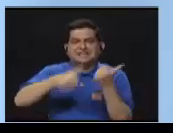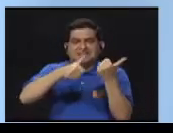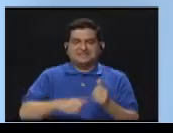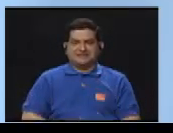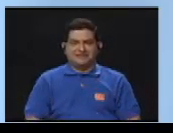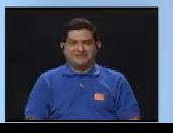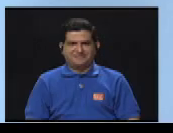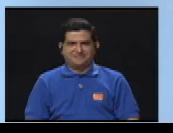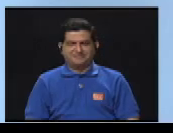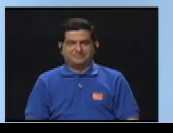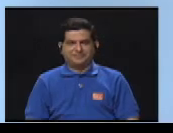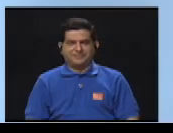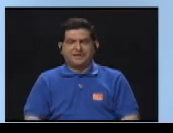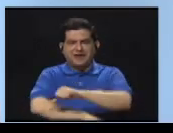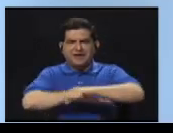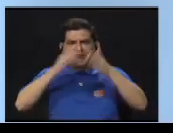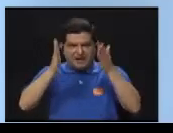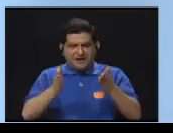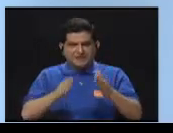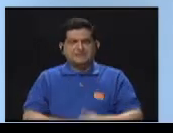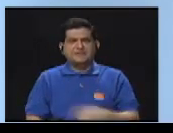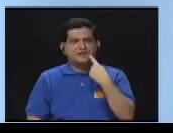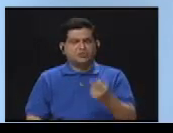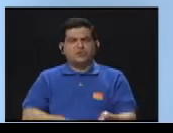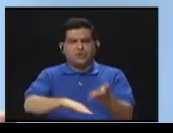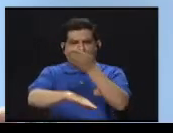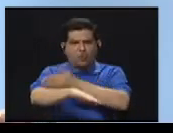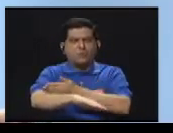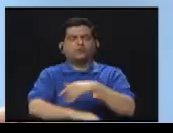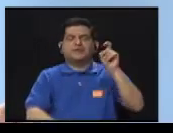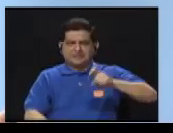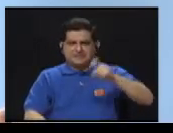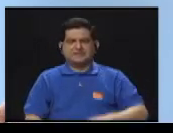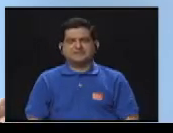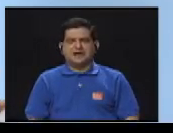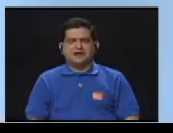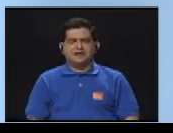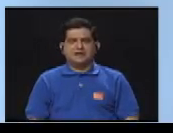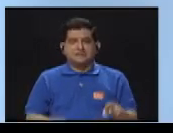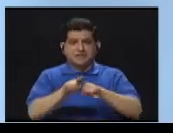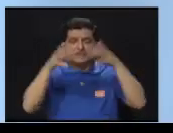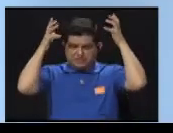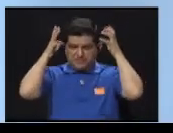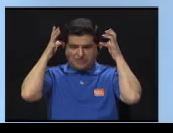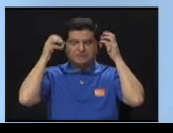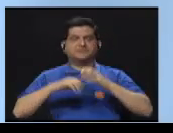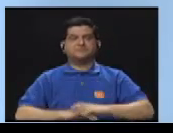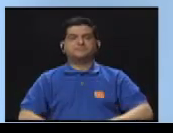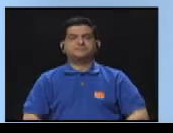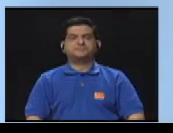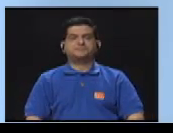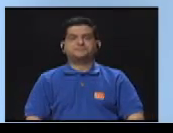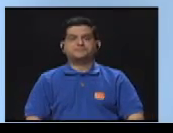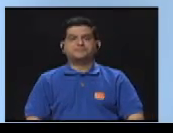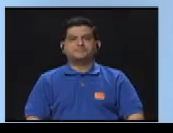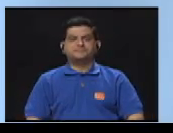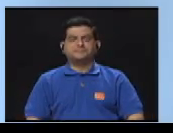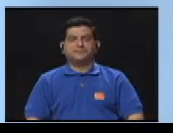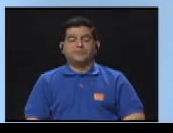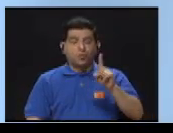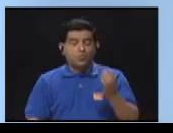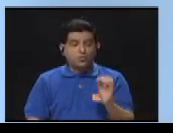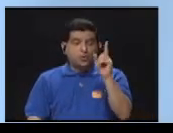porque el arquitecto nos dijo, con botas sí o sí, gruesas, y cascos de seguridad. Y